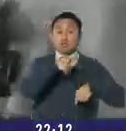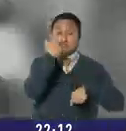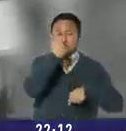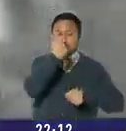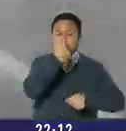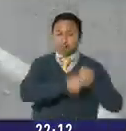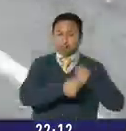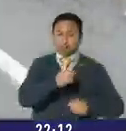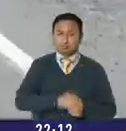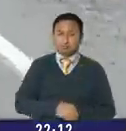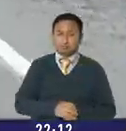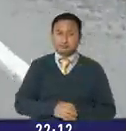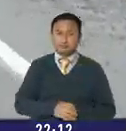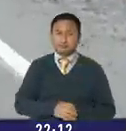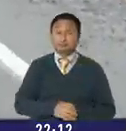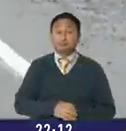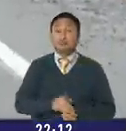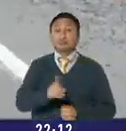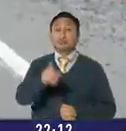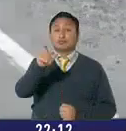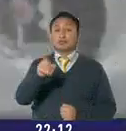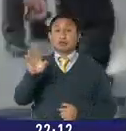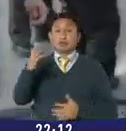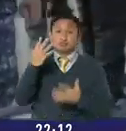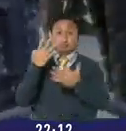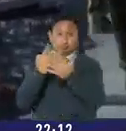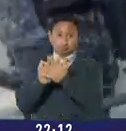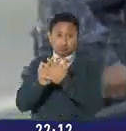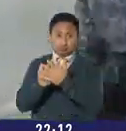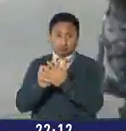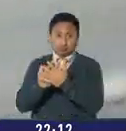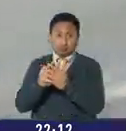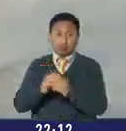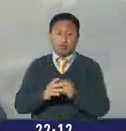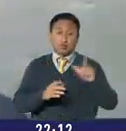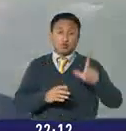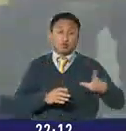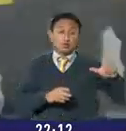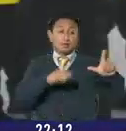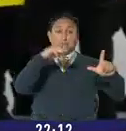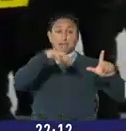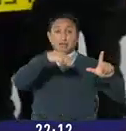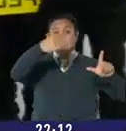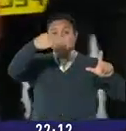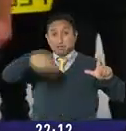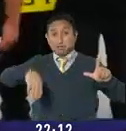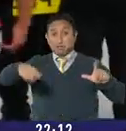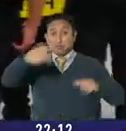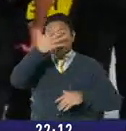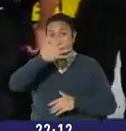drogas. Hay un aprendido para investigaciones. Únicamente entre lunes, martes y miércoles en